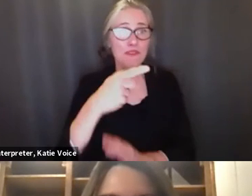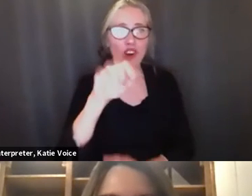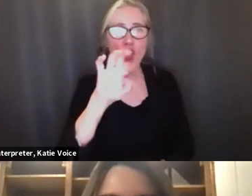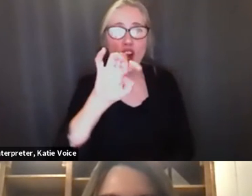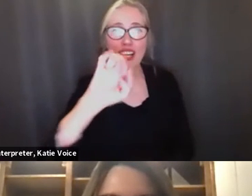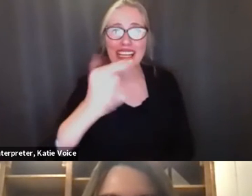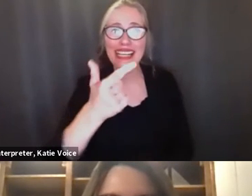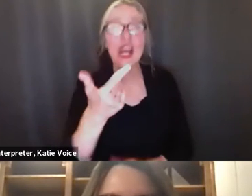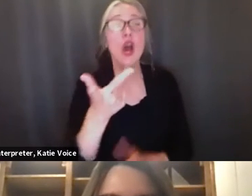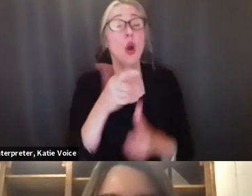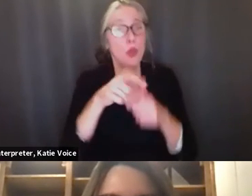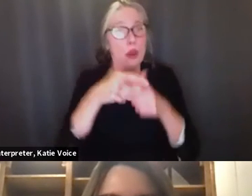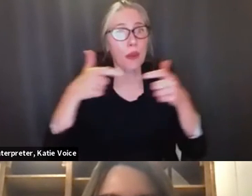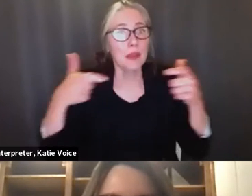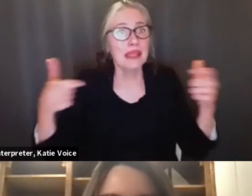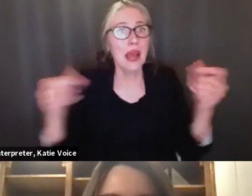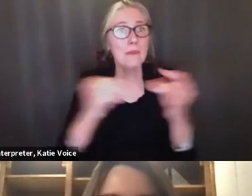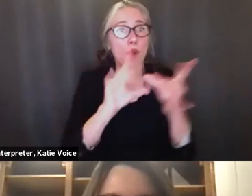vamos a crear